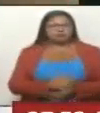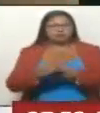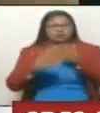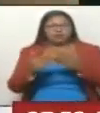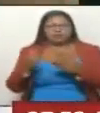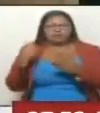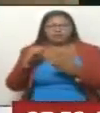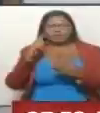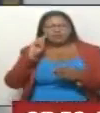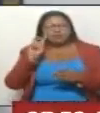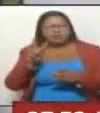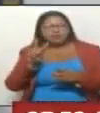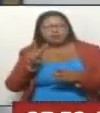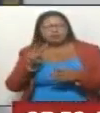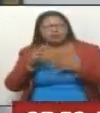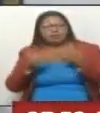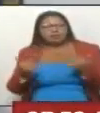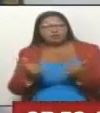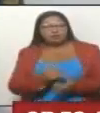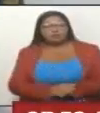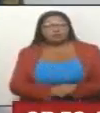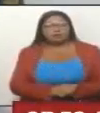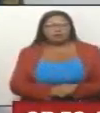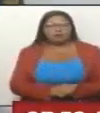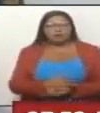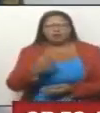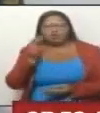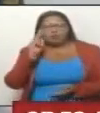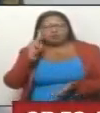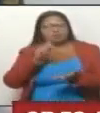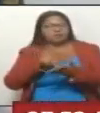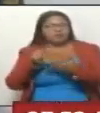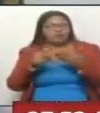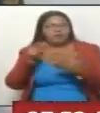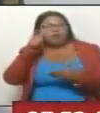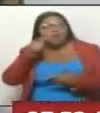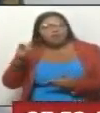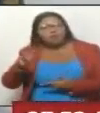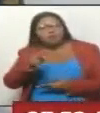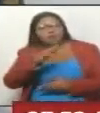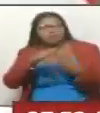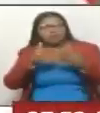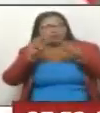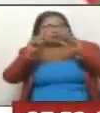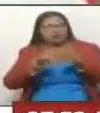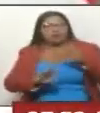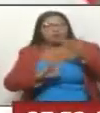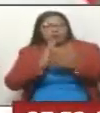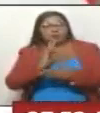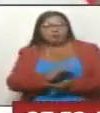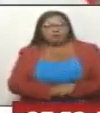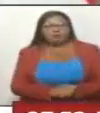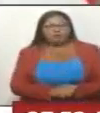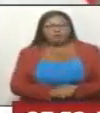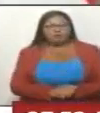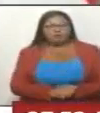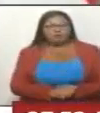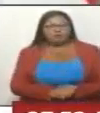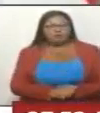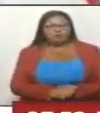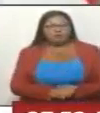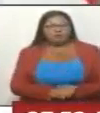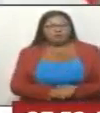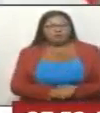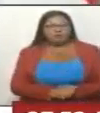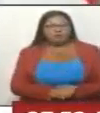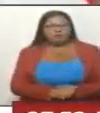que derogar, que es la no participación del pueblo en las decisiones fundamentales. Y se pasa de una